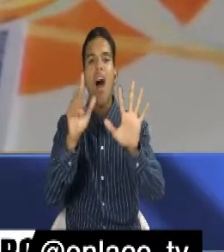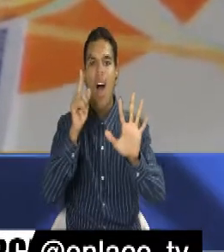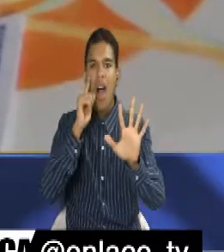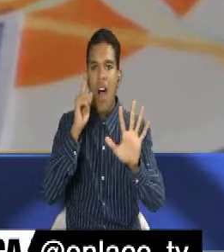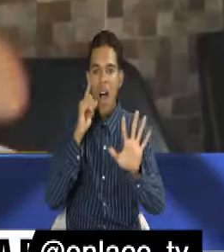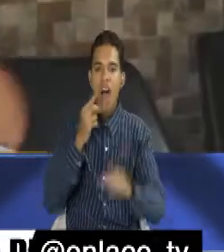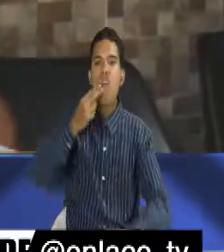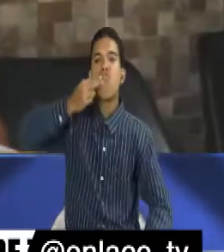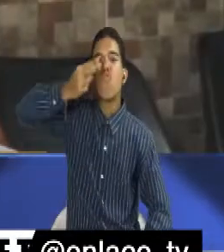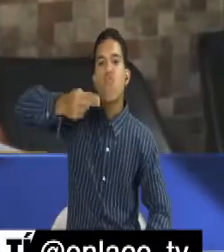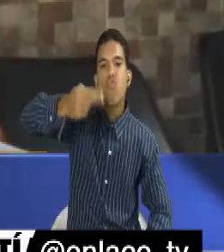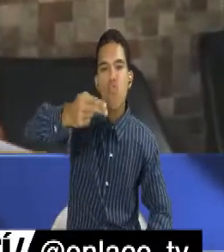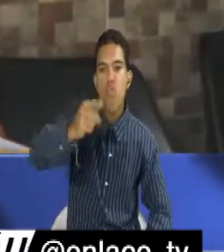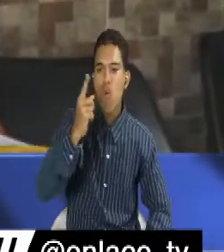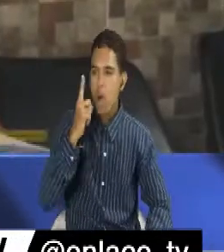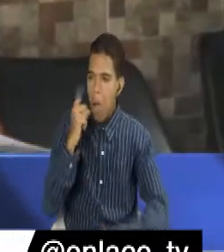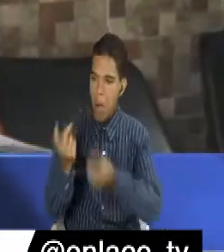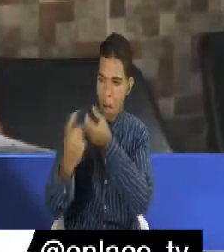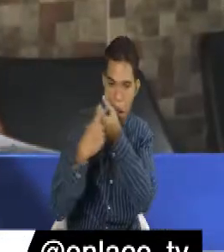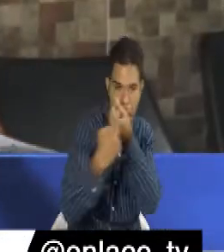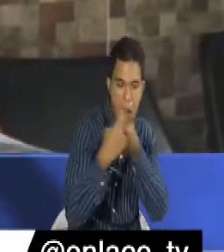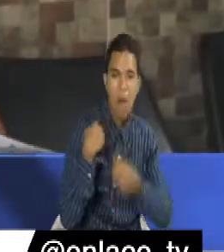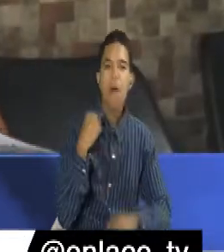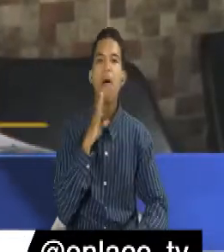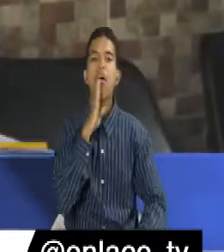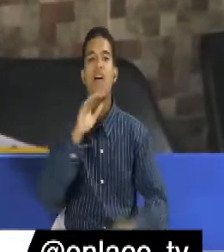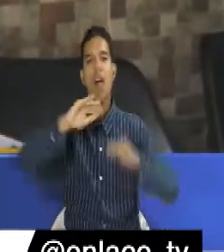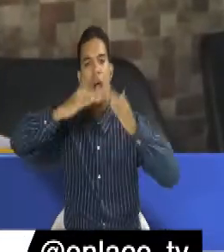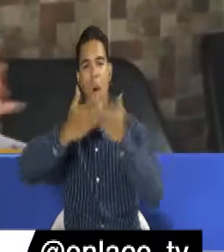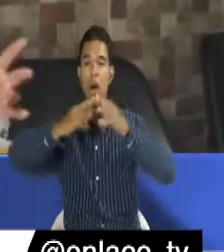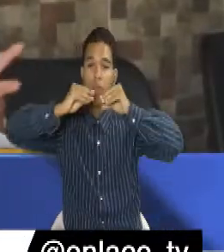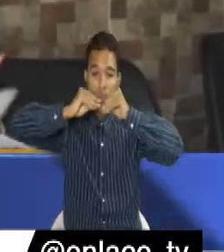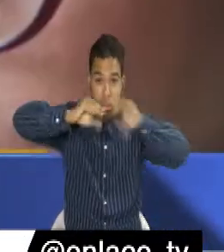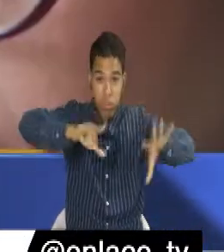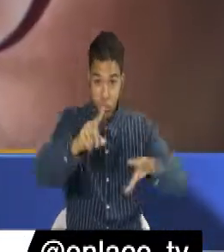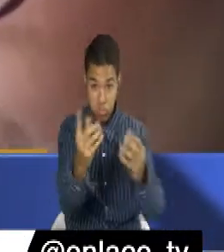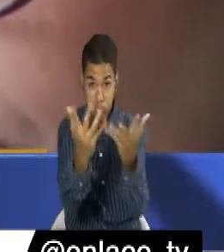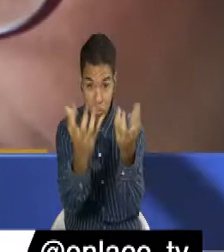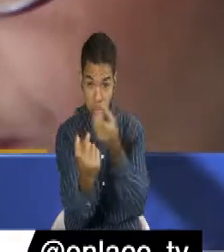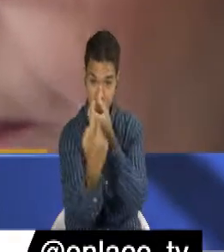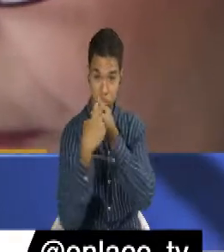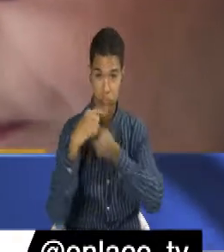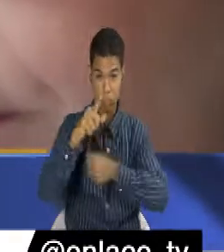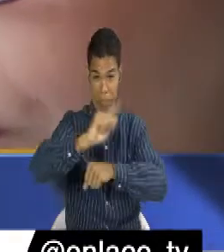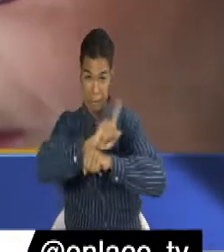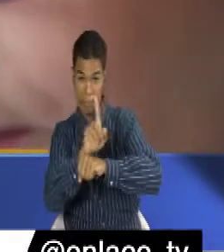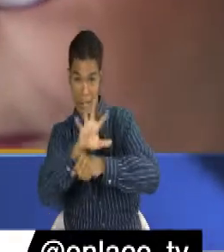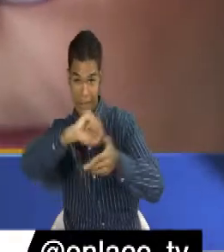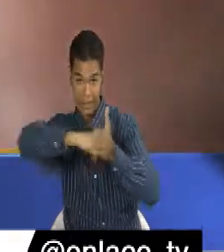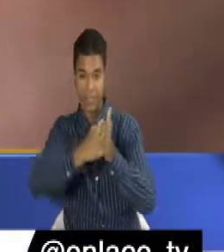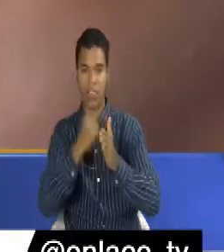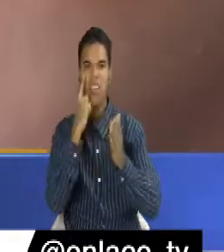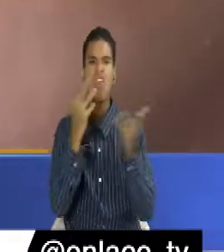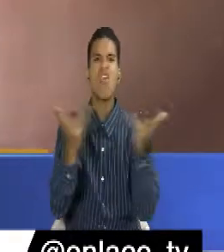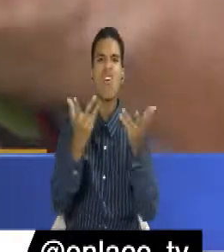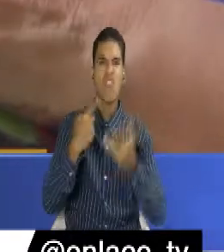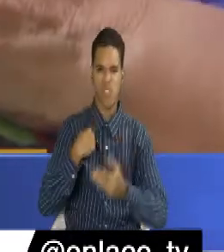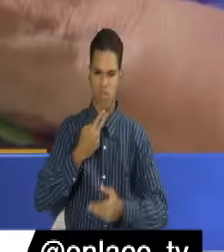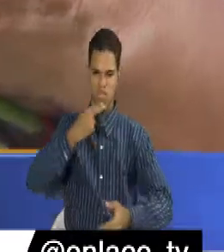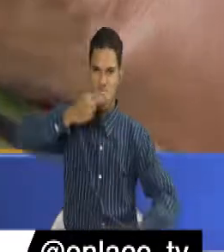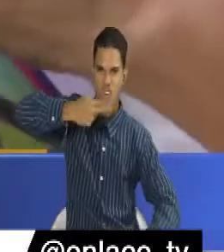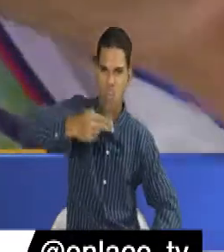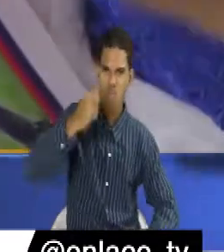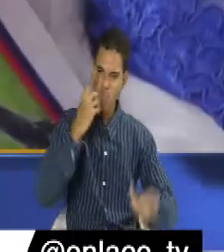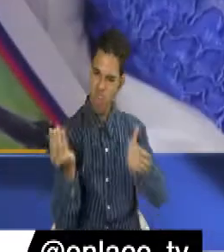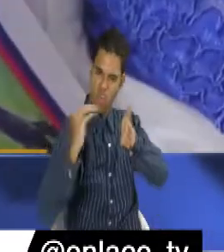ecológico que impulsa el Colegio Intecoba. Si a usted le interesa, en minutos les contaremos dónde puede postular sus trabajos y hasta cuándo tiene